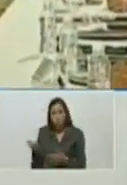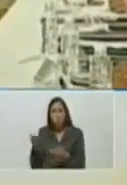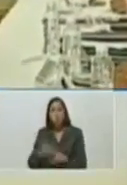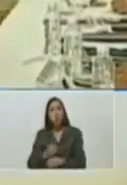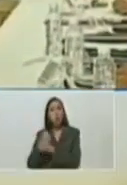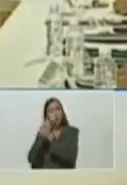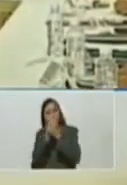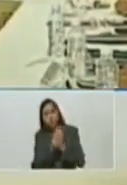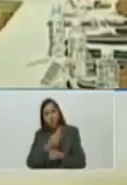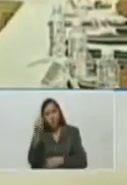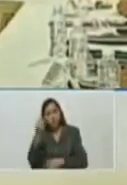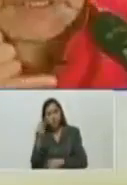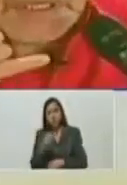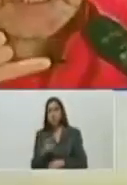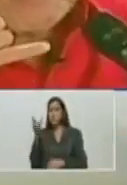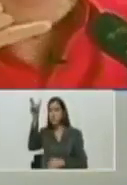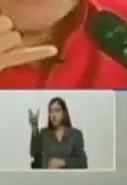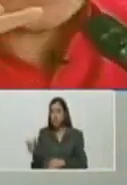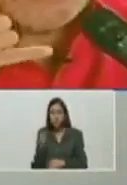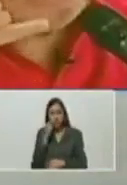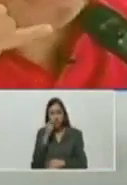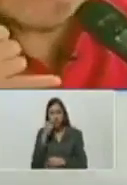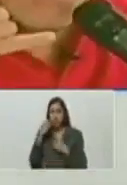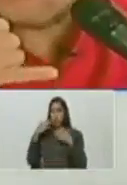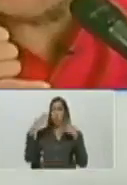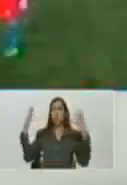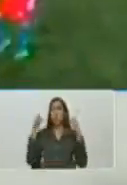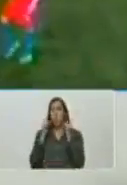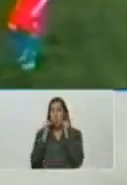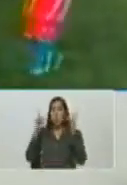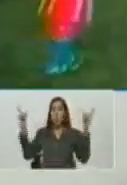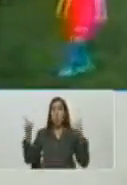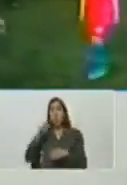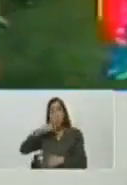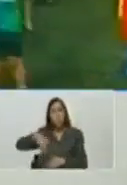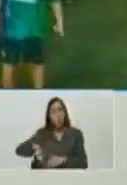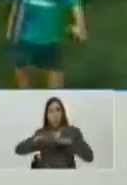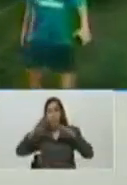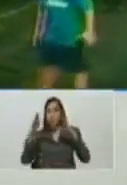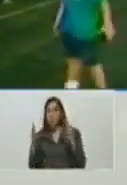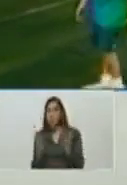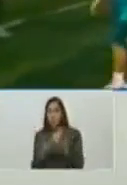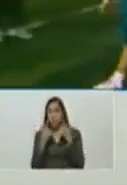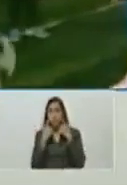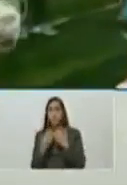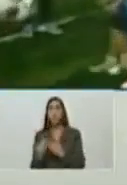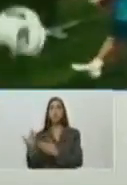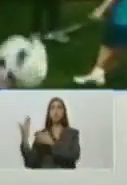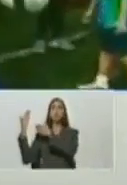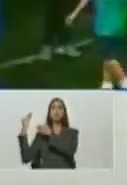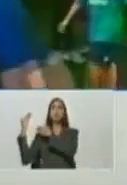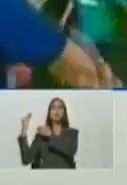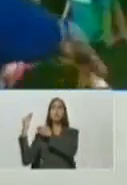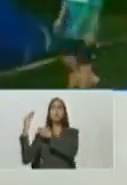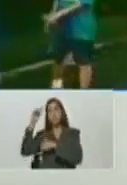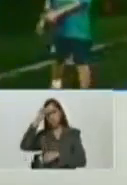sincero por Diego Armando Maradona, en nuestra admiración y en la admiración de los pueblos del mundo. Vamos a ver este video en